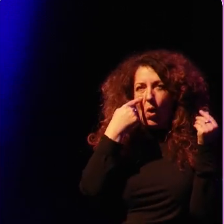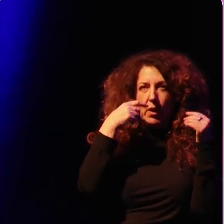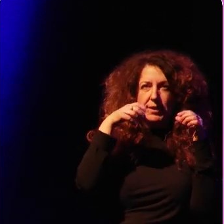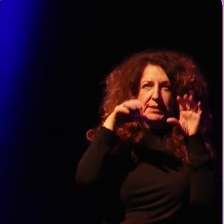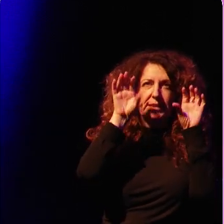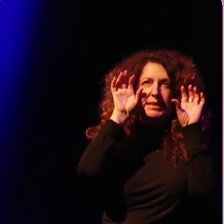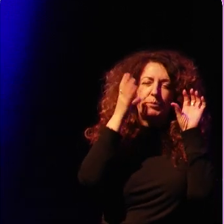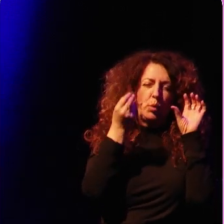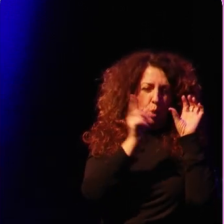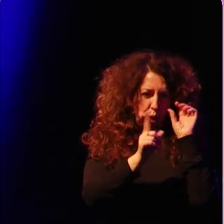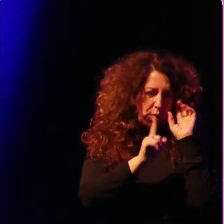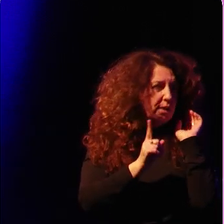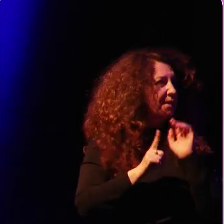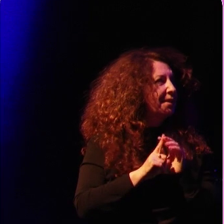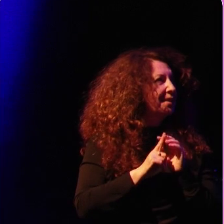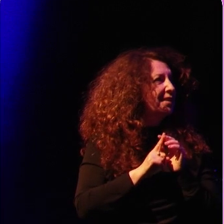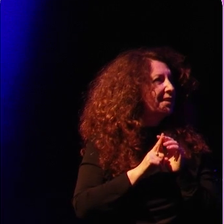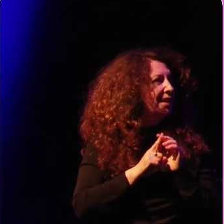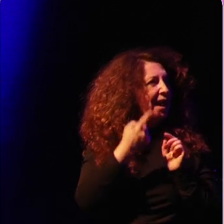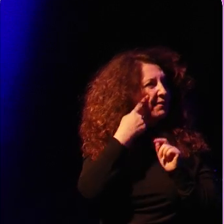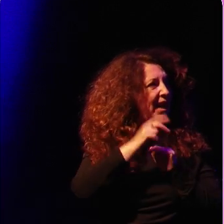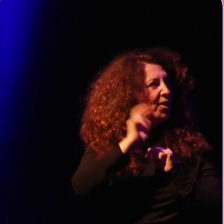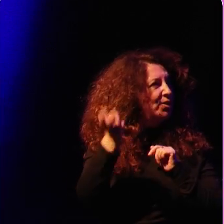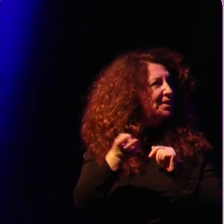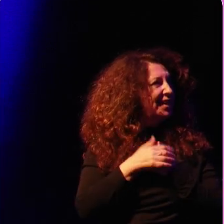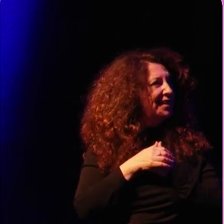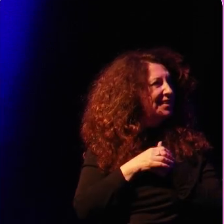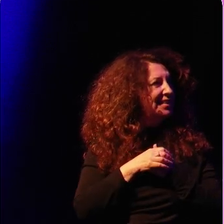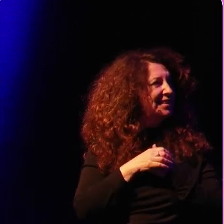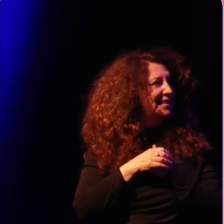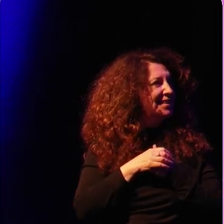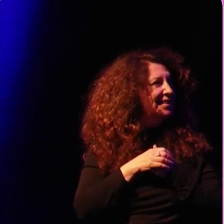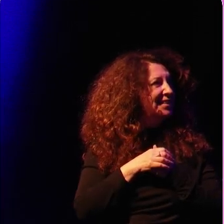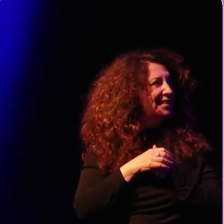tanto. A ver si con otra imagen nos va mejor.